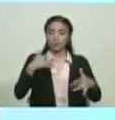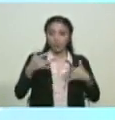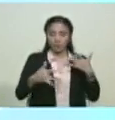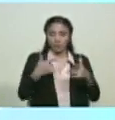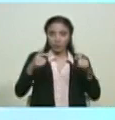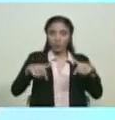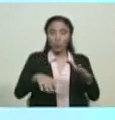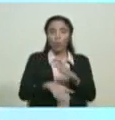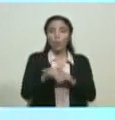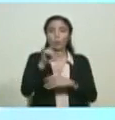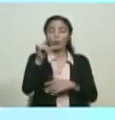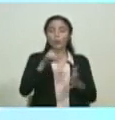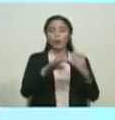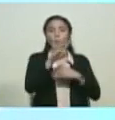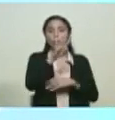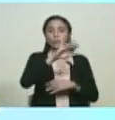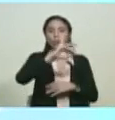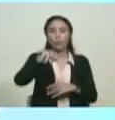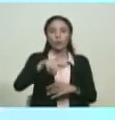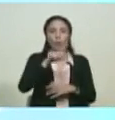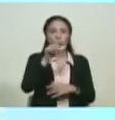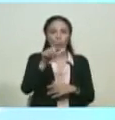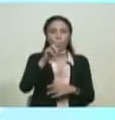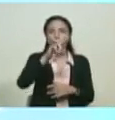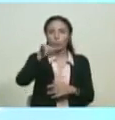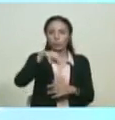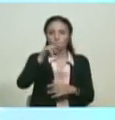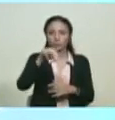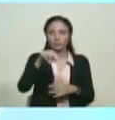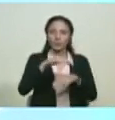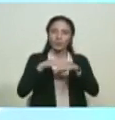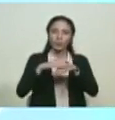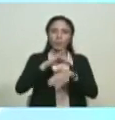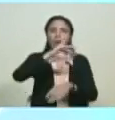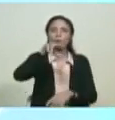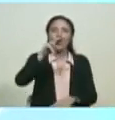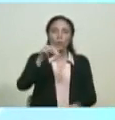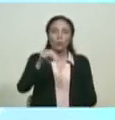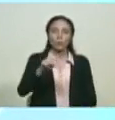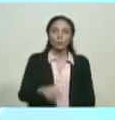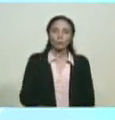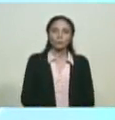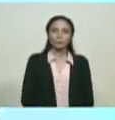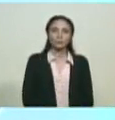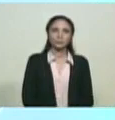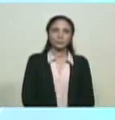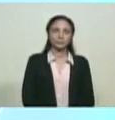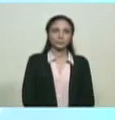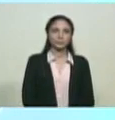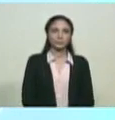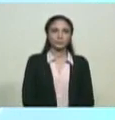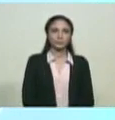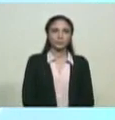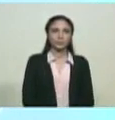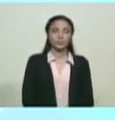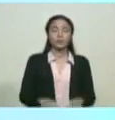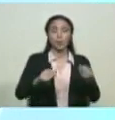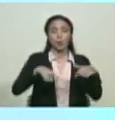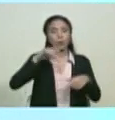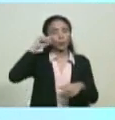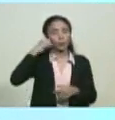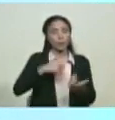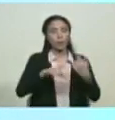lunes 4 de junio precisamente también estamos recordando los